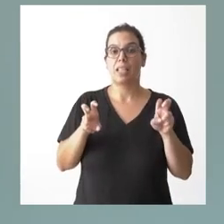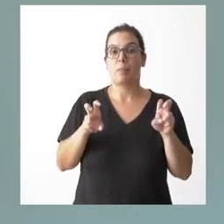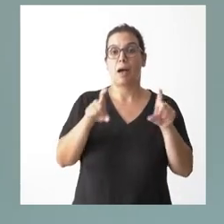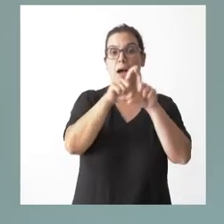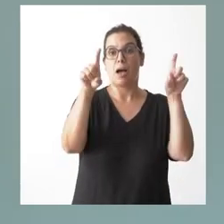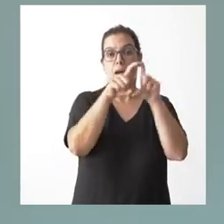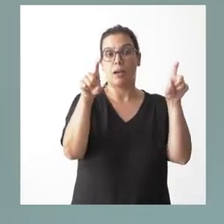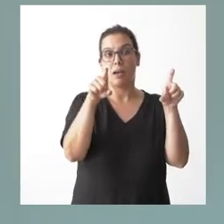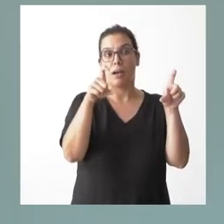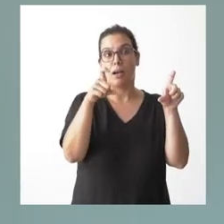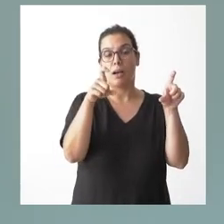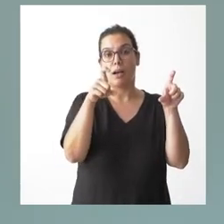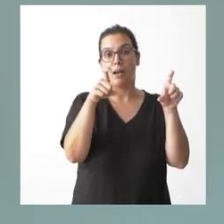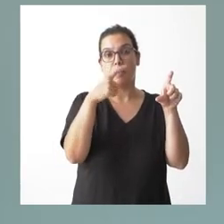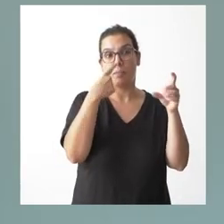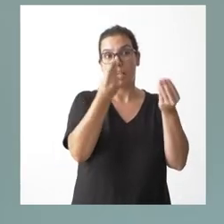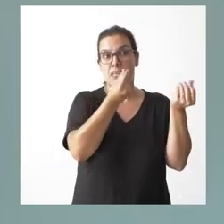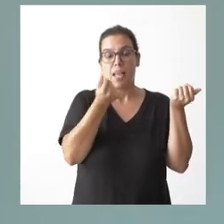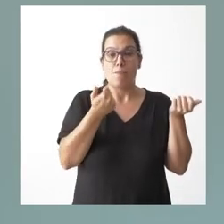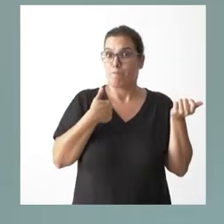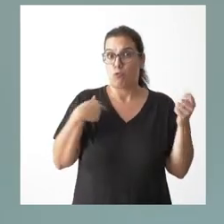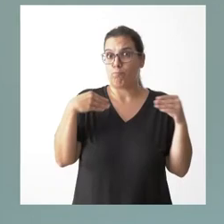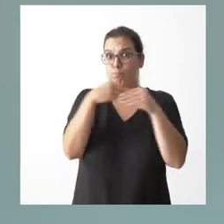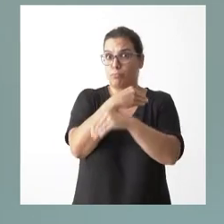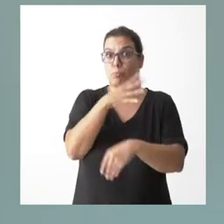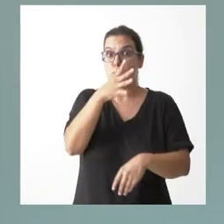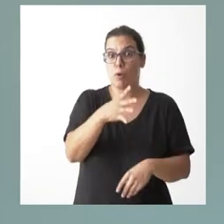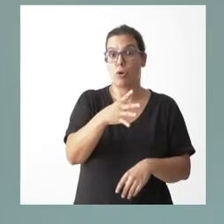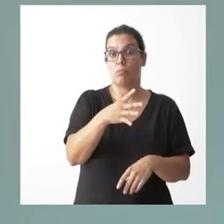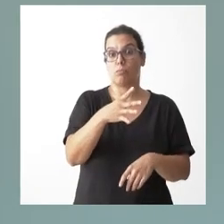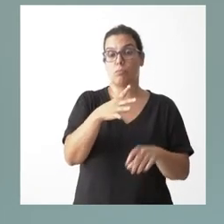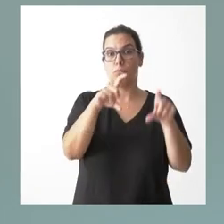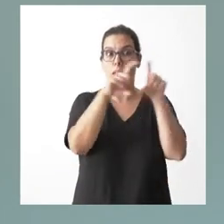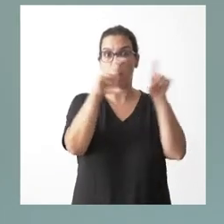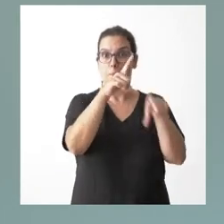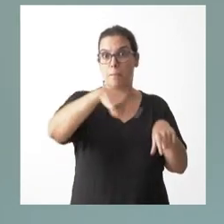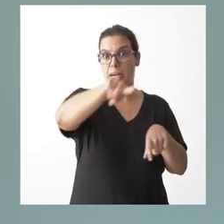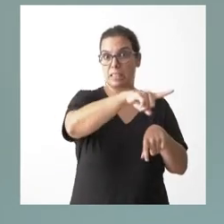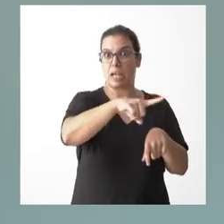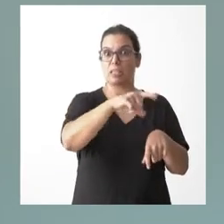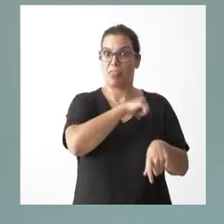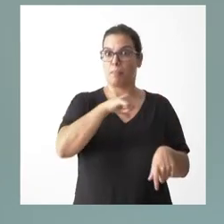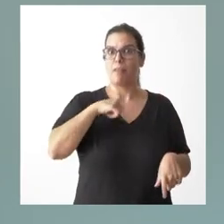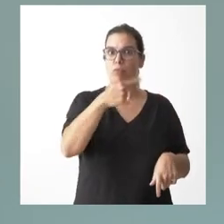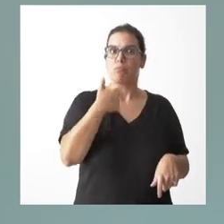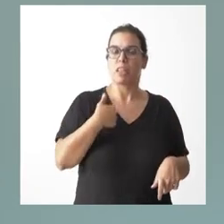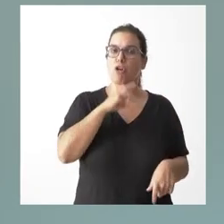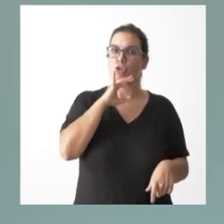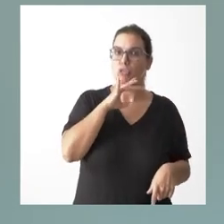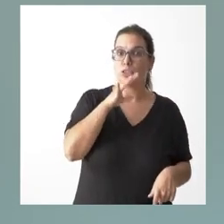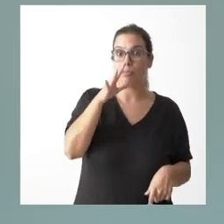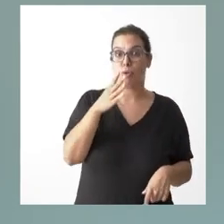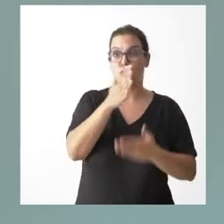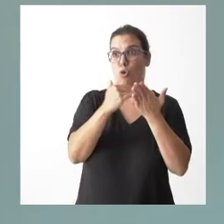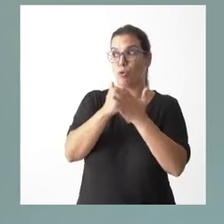pues discrepo en cuanto que la percepción por parte de las entidades privadas nos transmiten una gran satisfacción, pues somos de las pocas comunidades